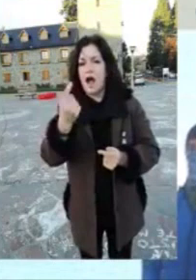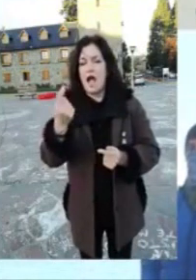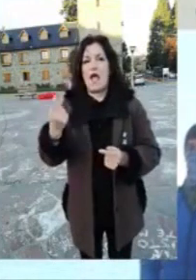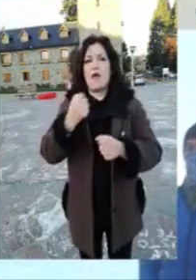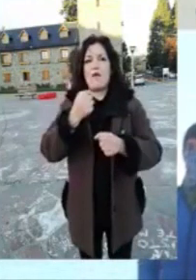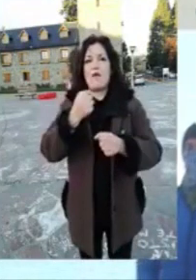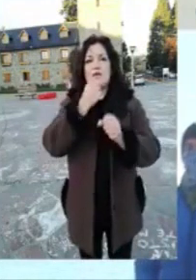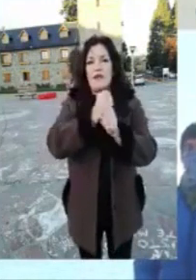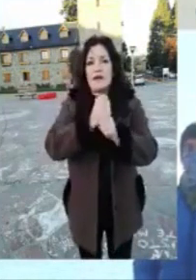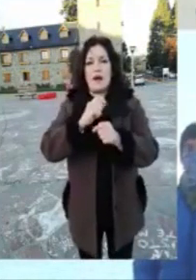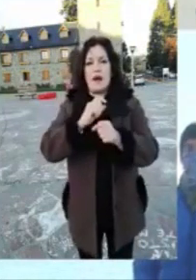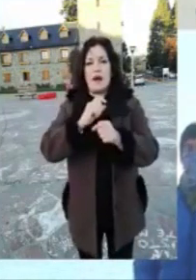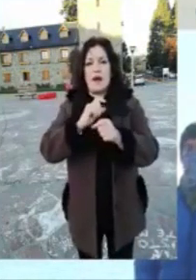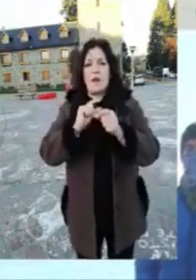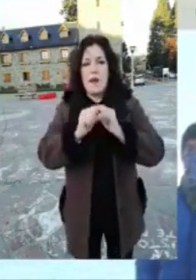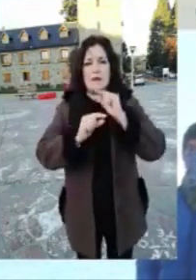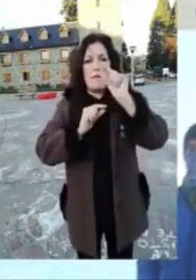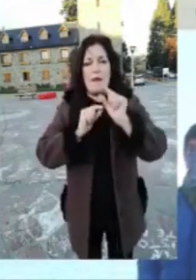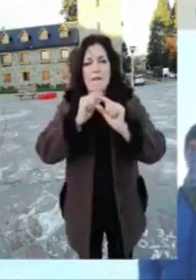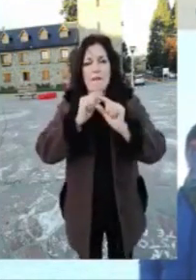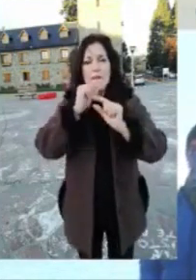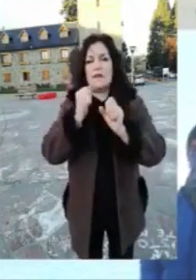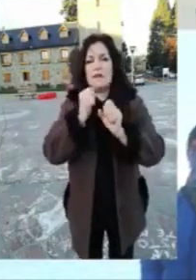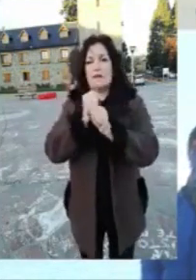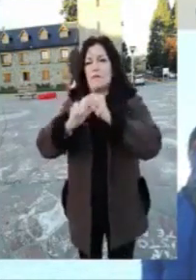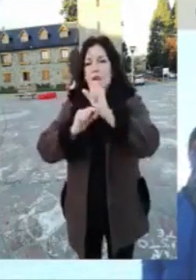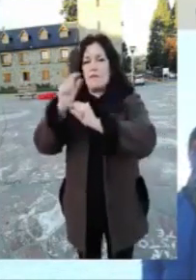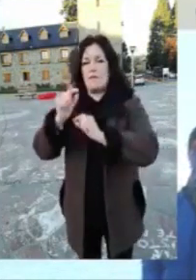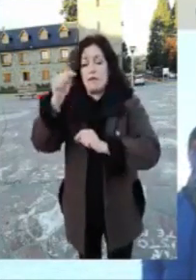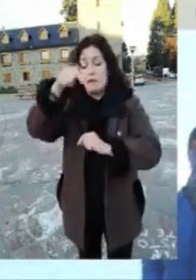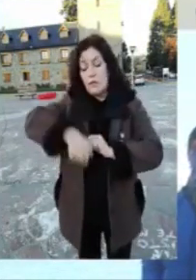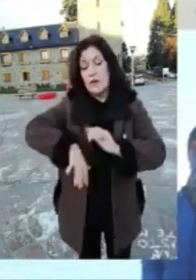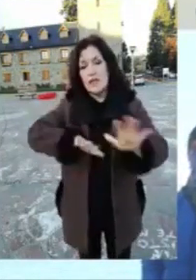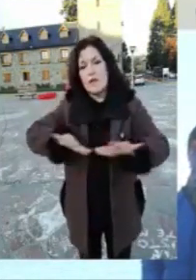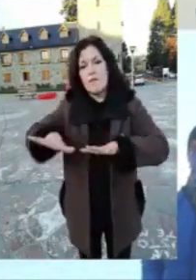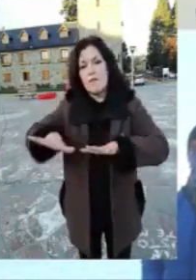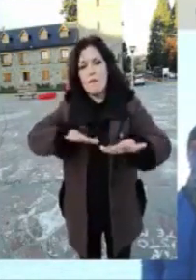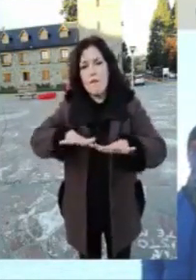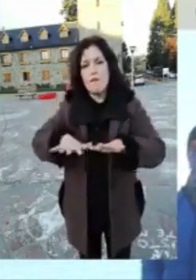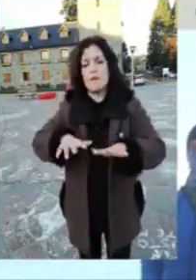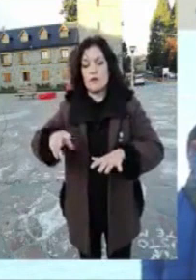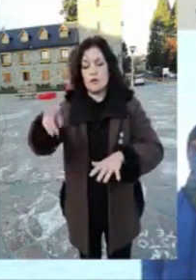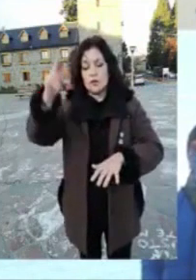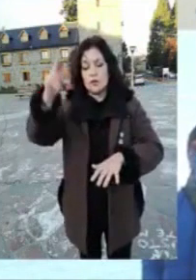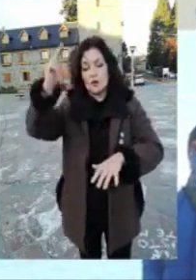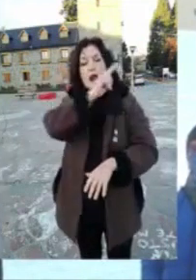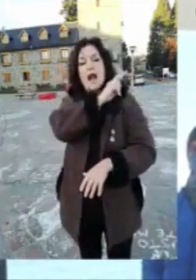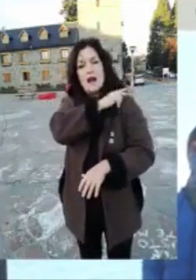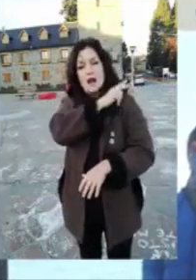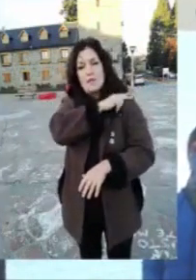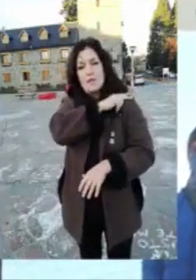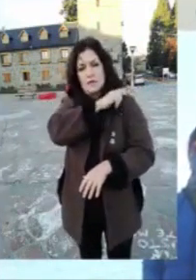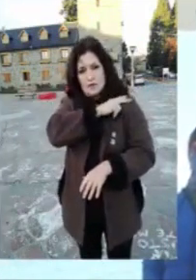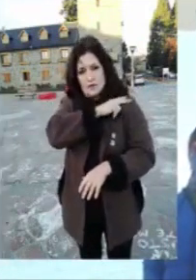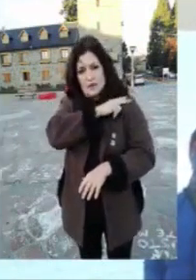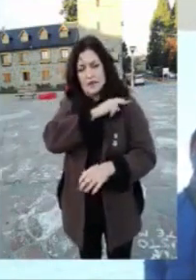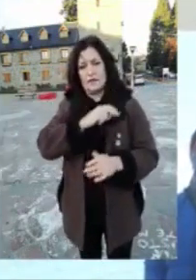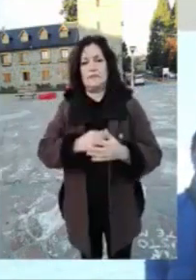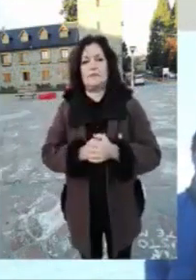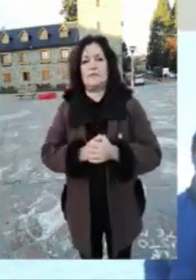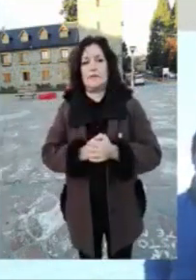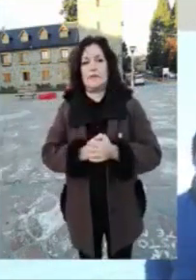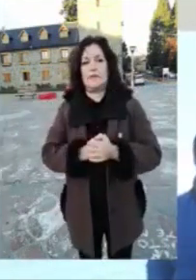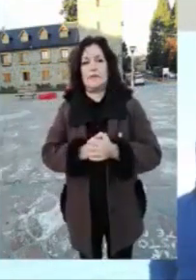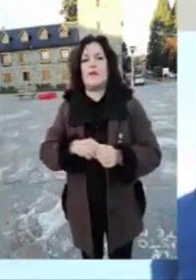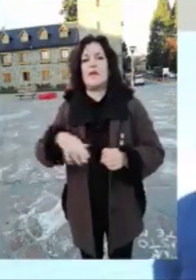que hacer porque no quiere hacer más más y más pero las circunstancias nos pusieron en este acto de responsabilidad y tenemos que demostrarle y